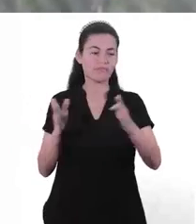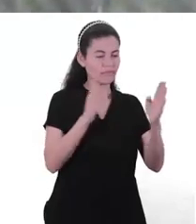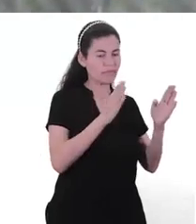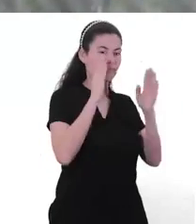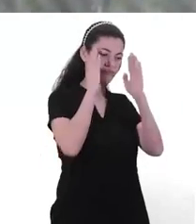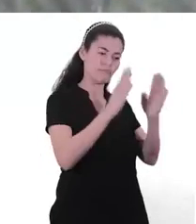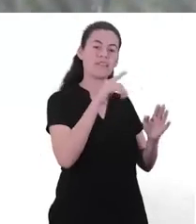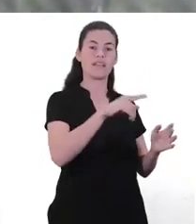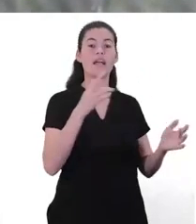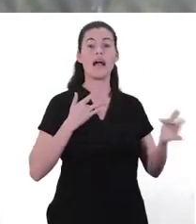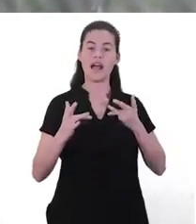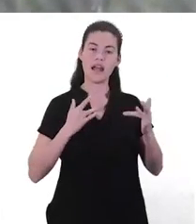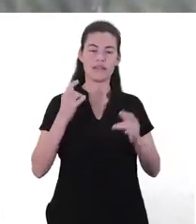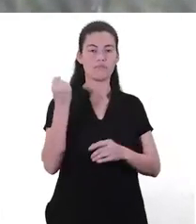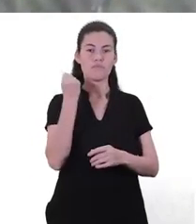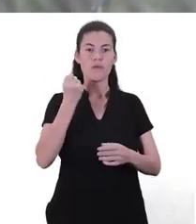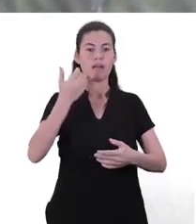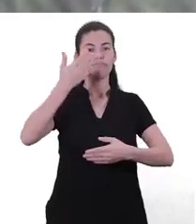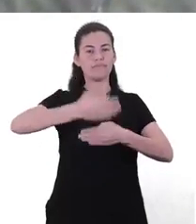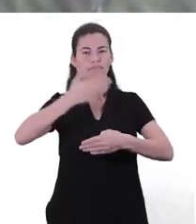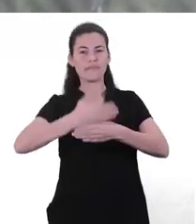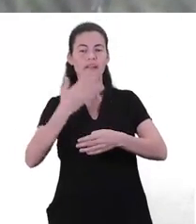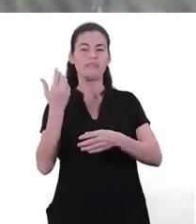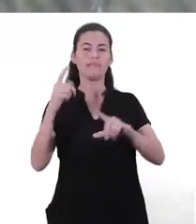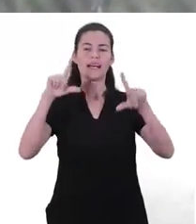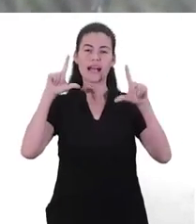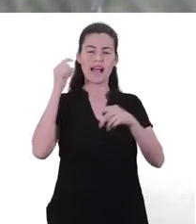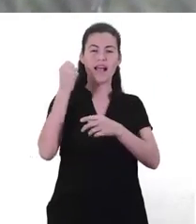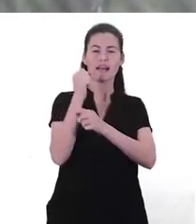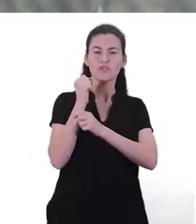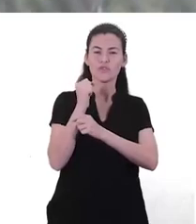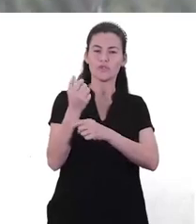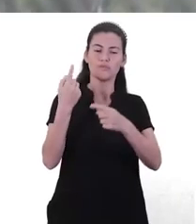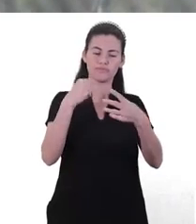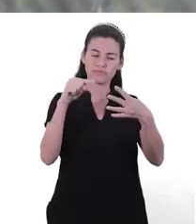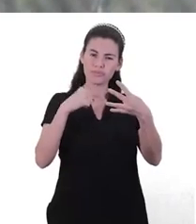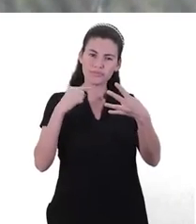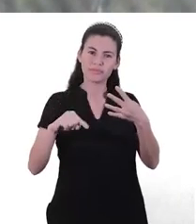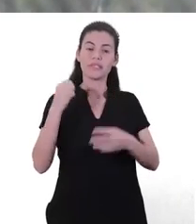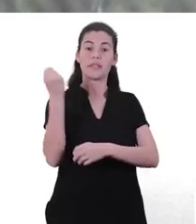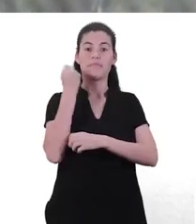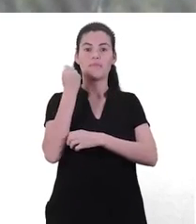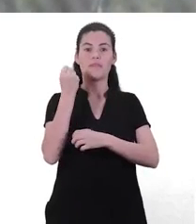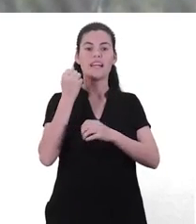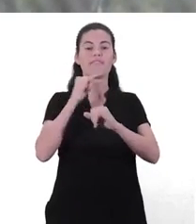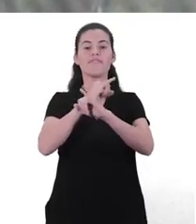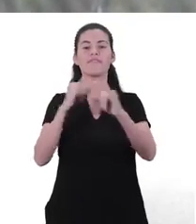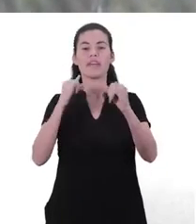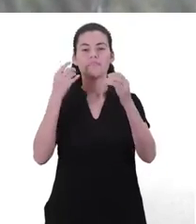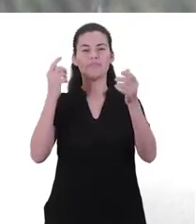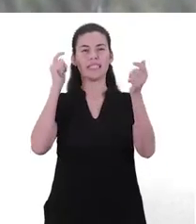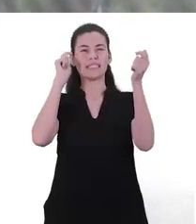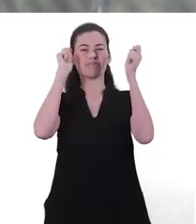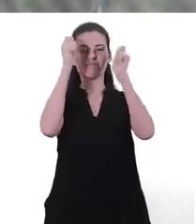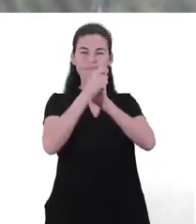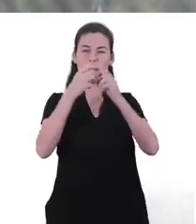arte es una profesión, ¿verdad? O sea, ser actor, ser bailarín, ser cantante es una profesión, ¿verdad? Entonces es derribar primero como ese